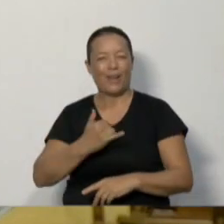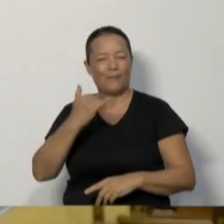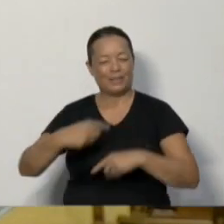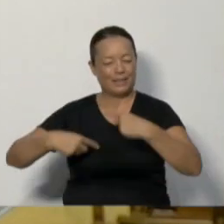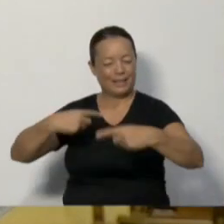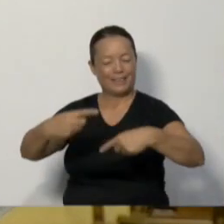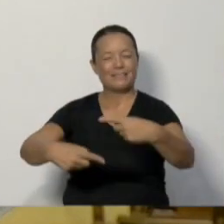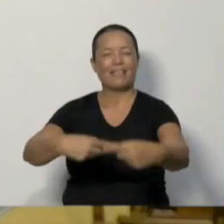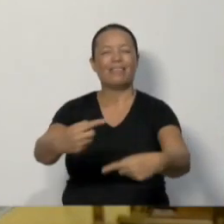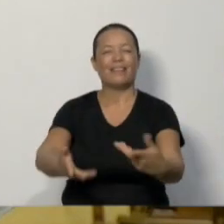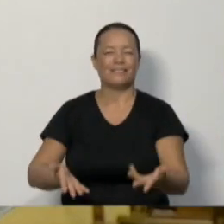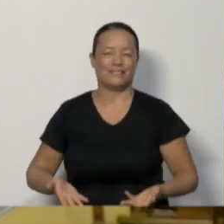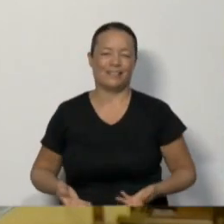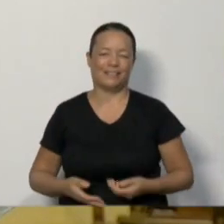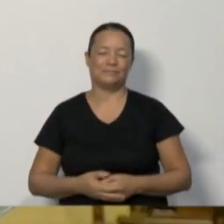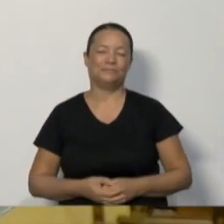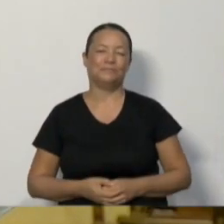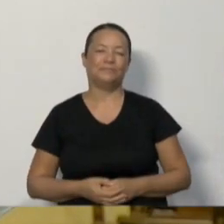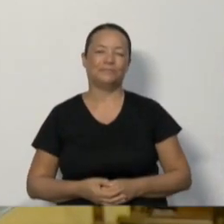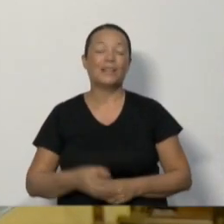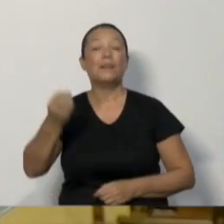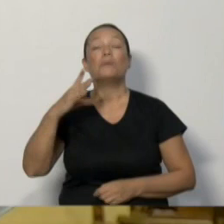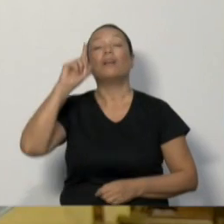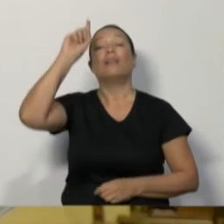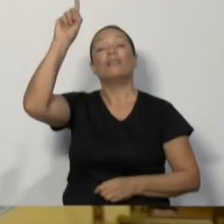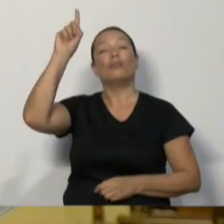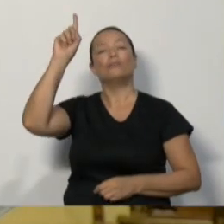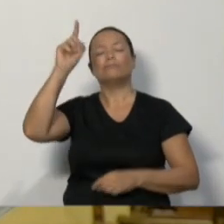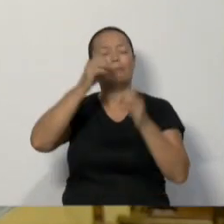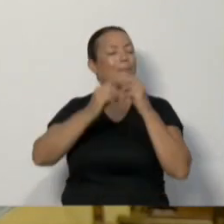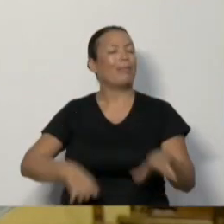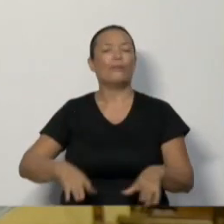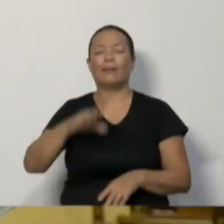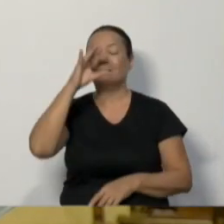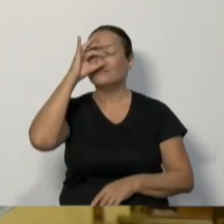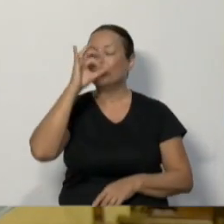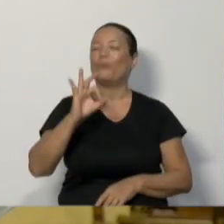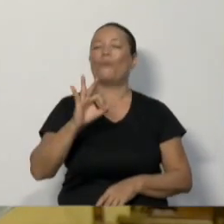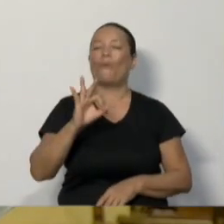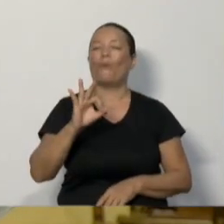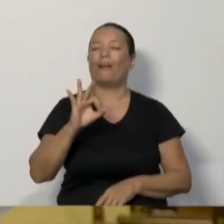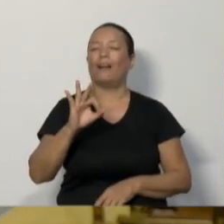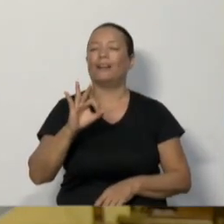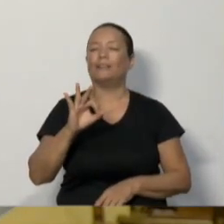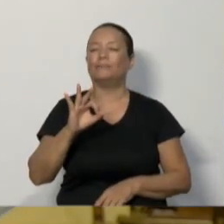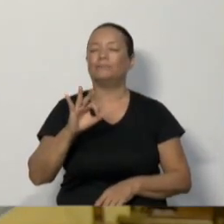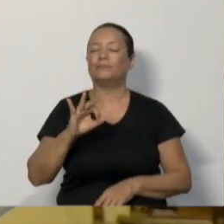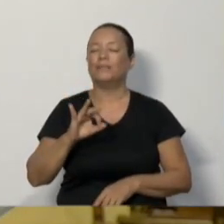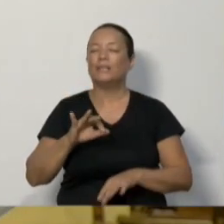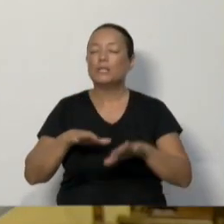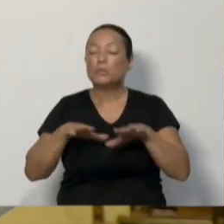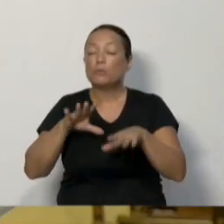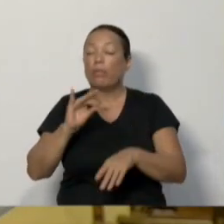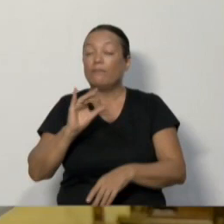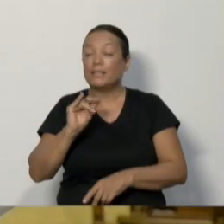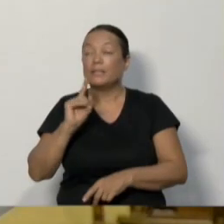tener una descendencia gigante, porque Dios no nos deja tirados a pesar de las dificultades.